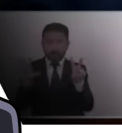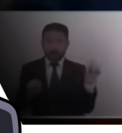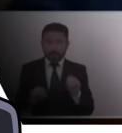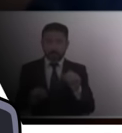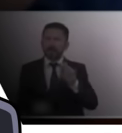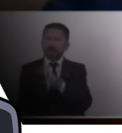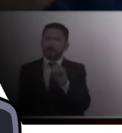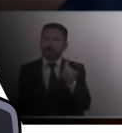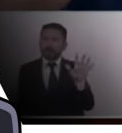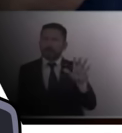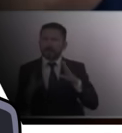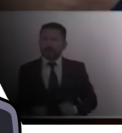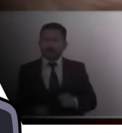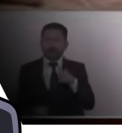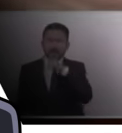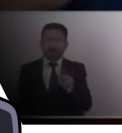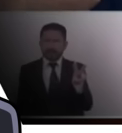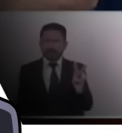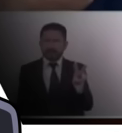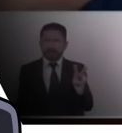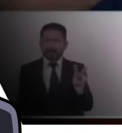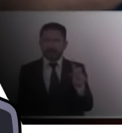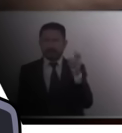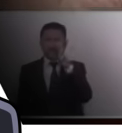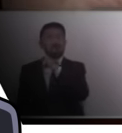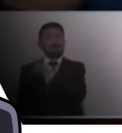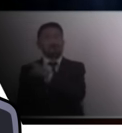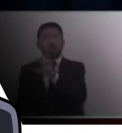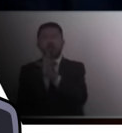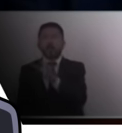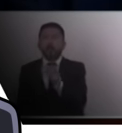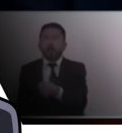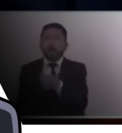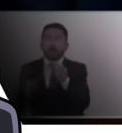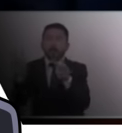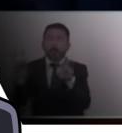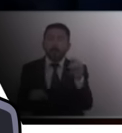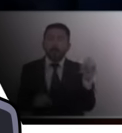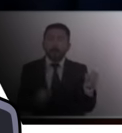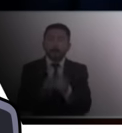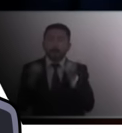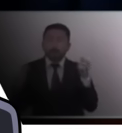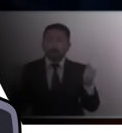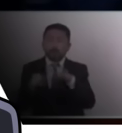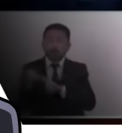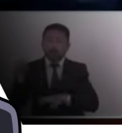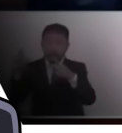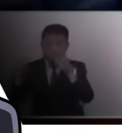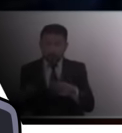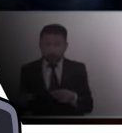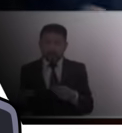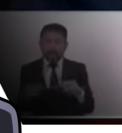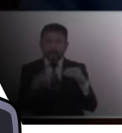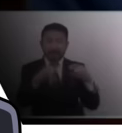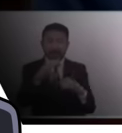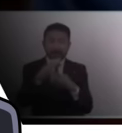en el 2015 que gobernaba el FMLN, qué raro, ¿verdad? 4.800 millones era el presupuesto y